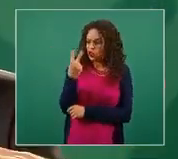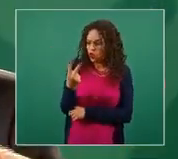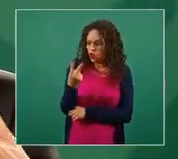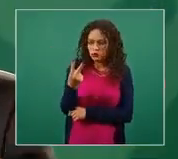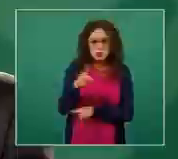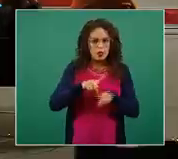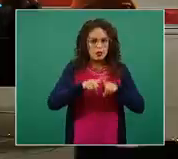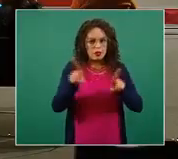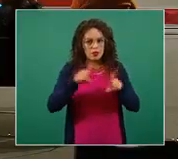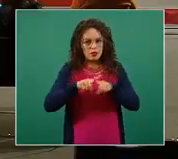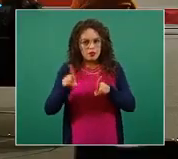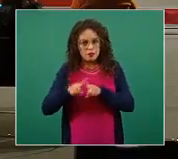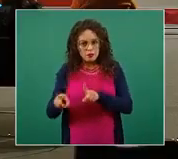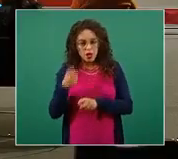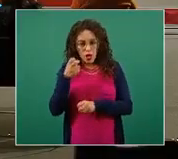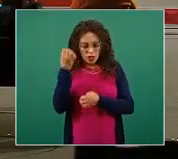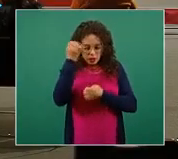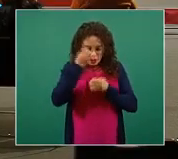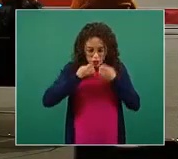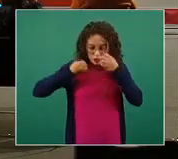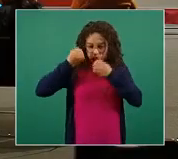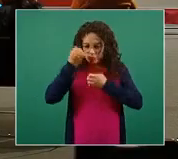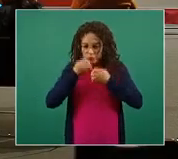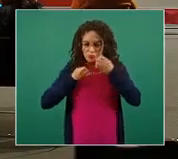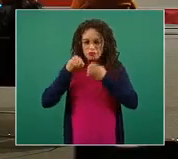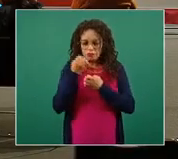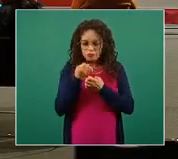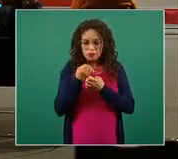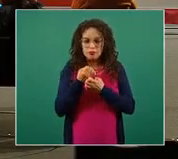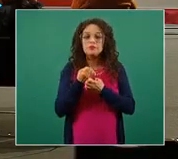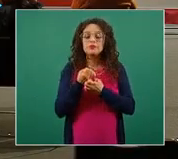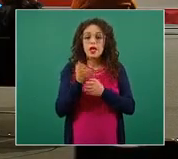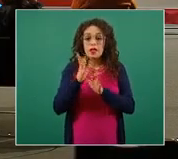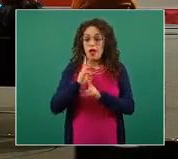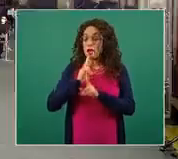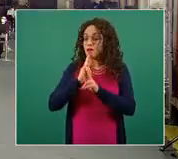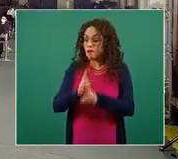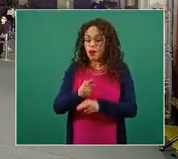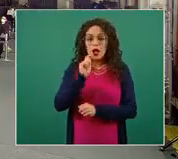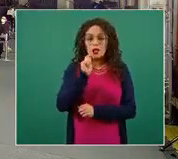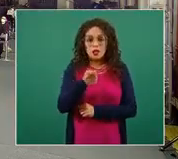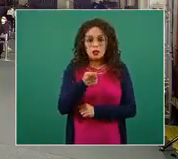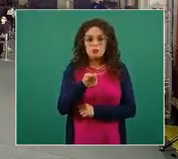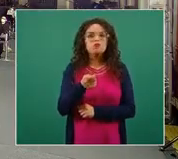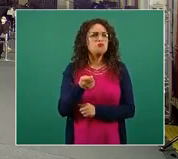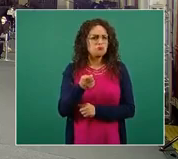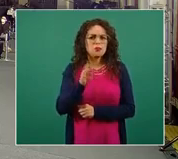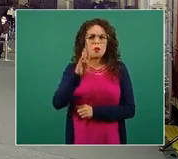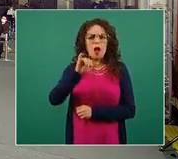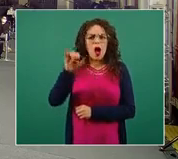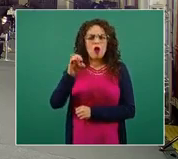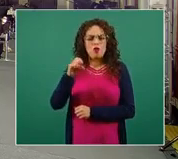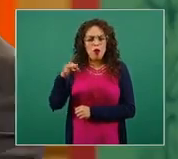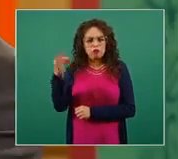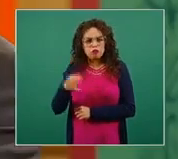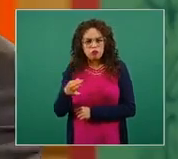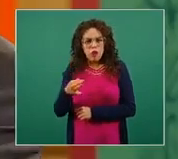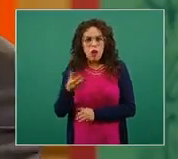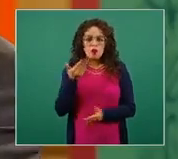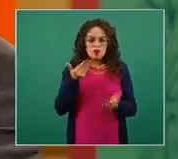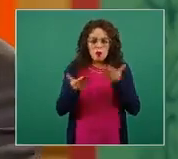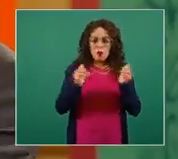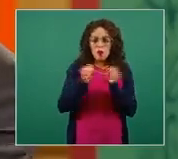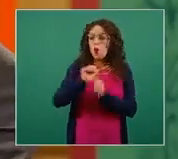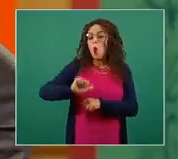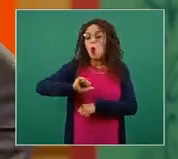donde se está conduciendo el estudio y la resultante es una eficacia relativamente baja comparada con otras